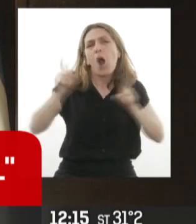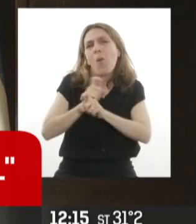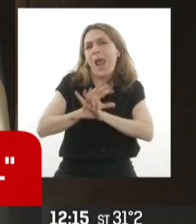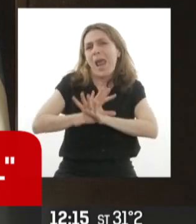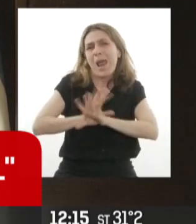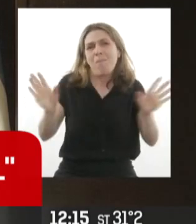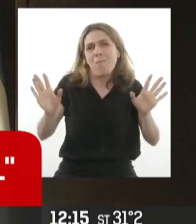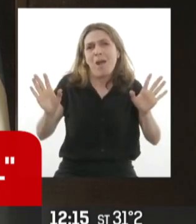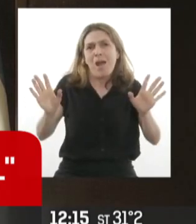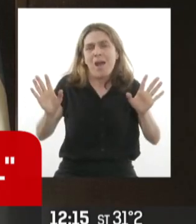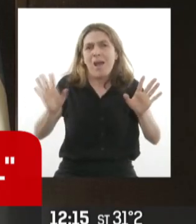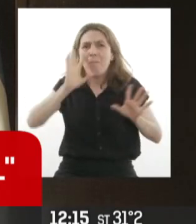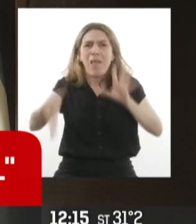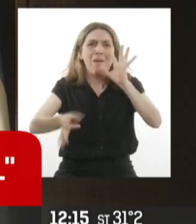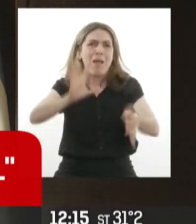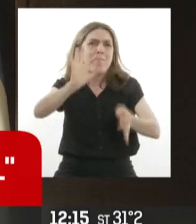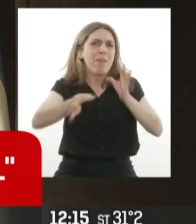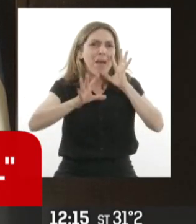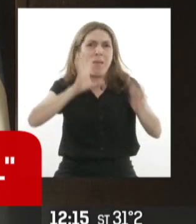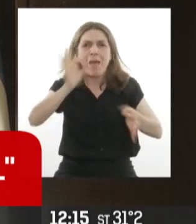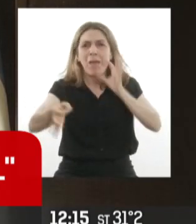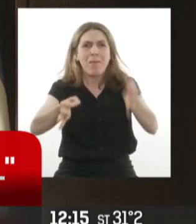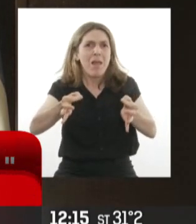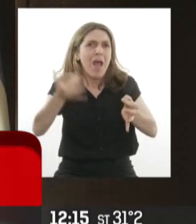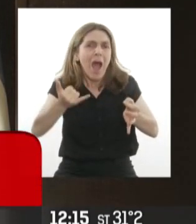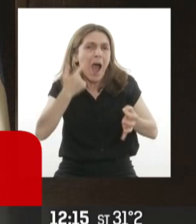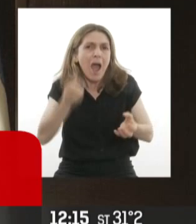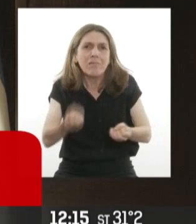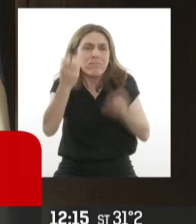su modo más perverso.